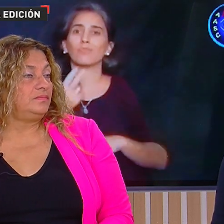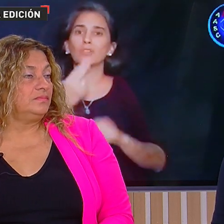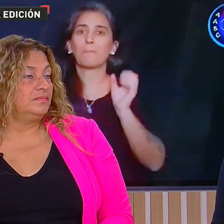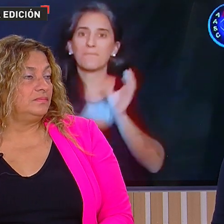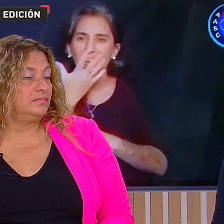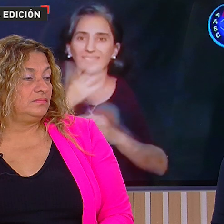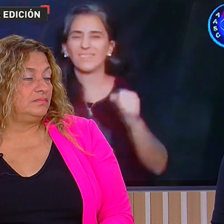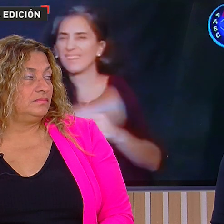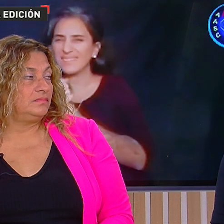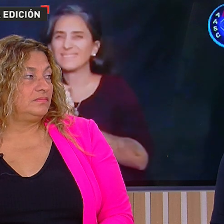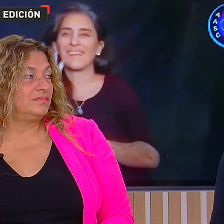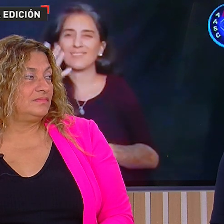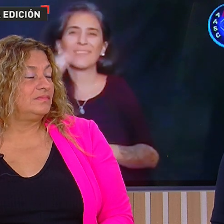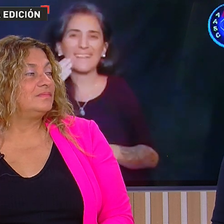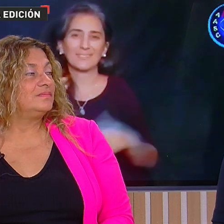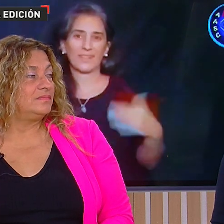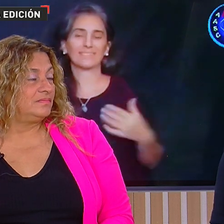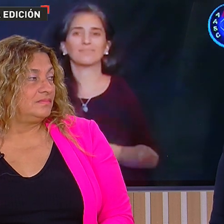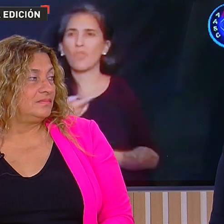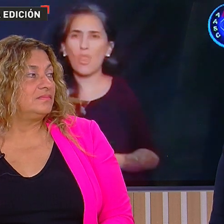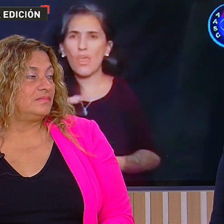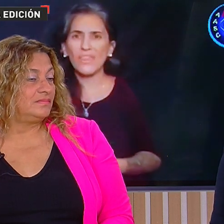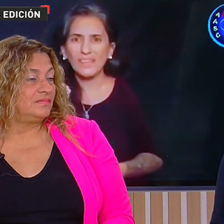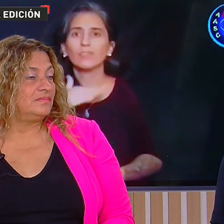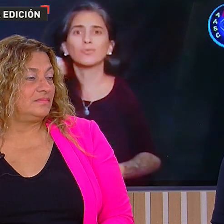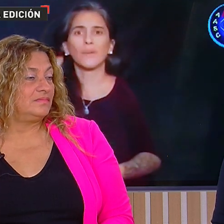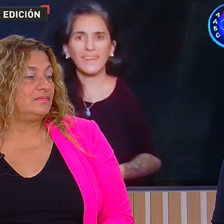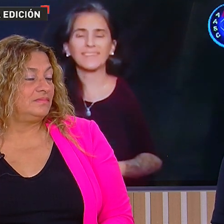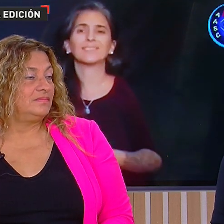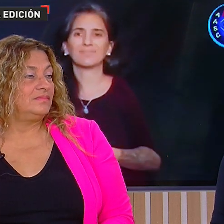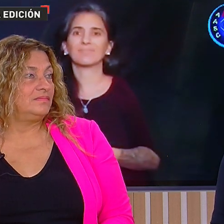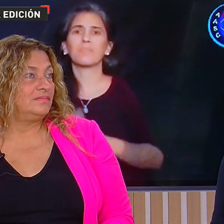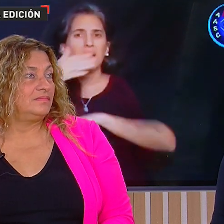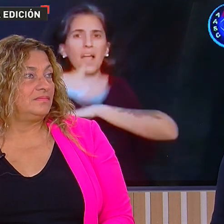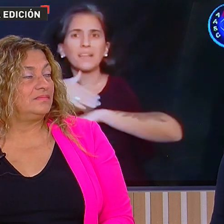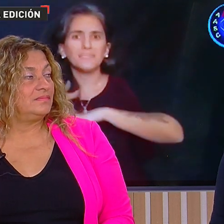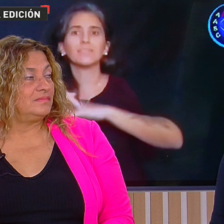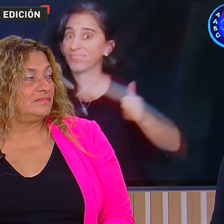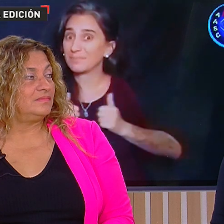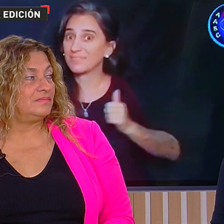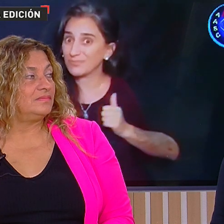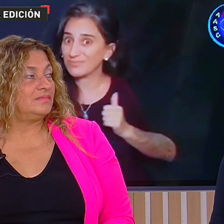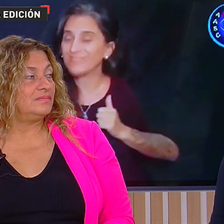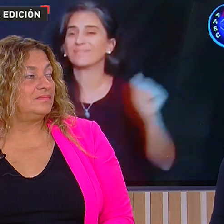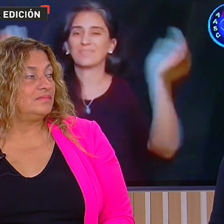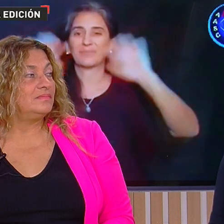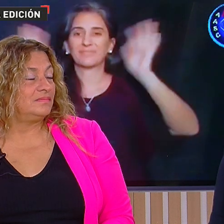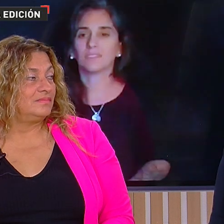este lenguaje, más que para prevenir y, claro, también para poder visibilizar